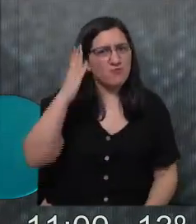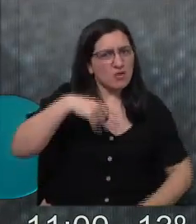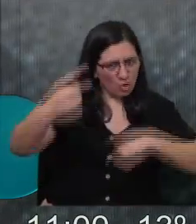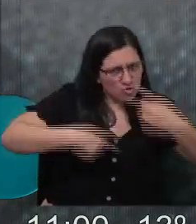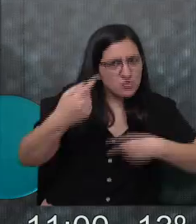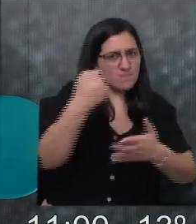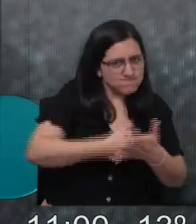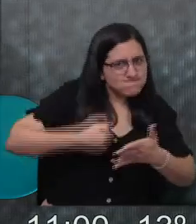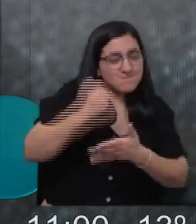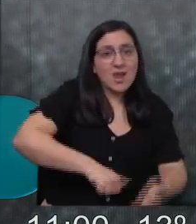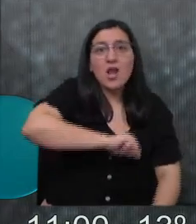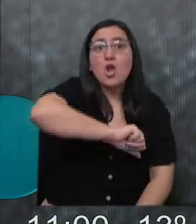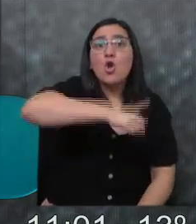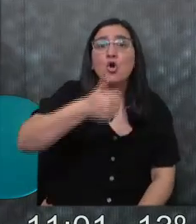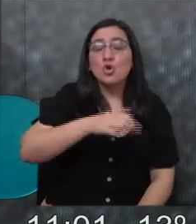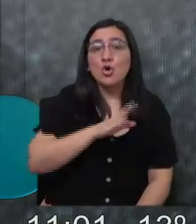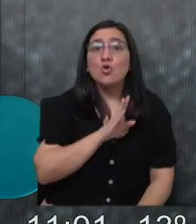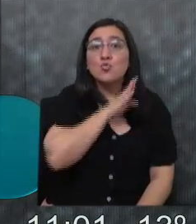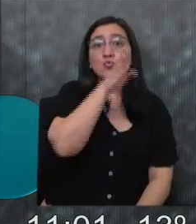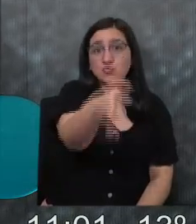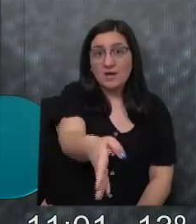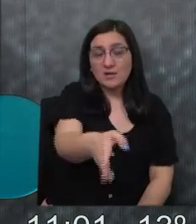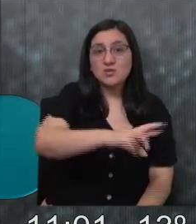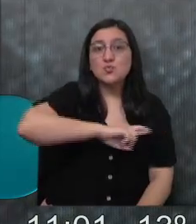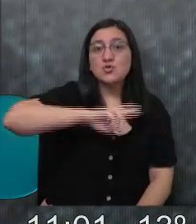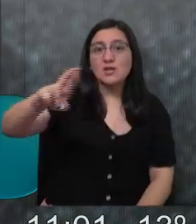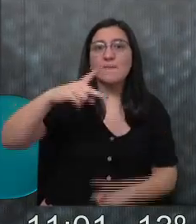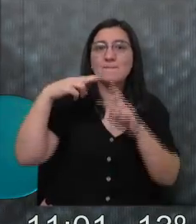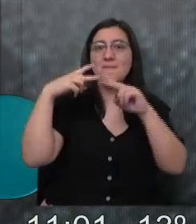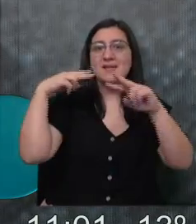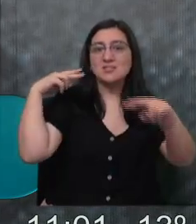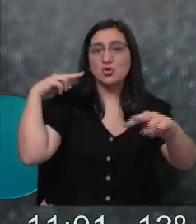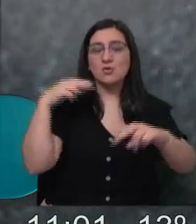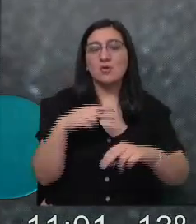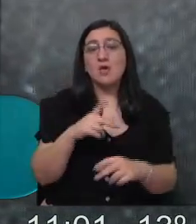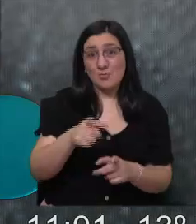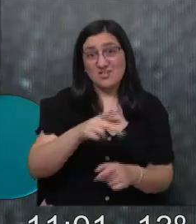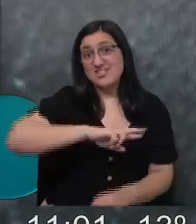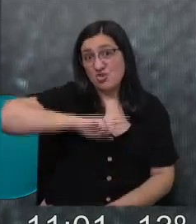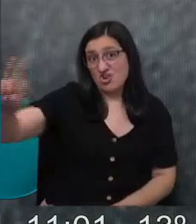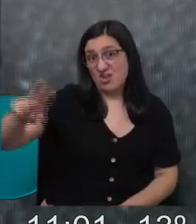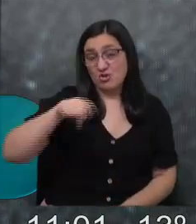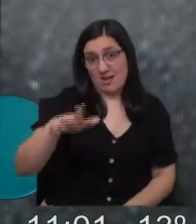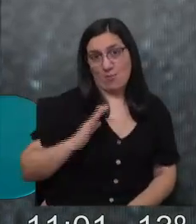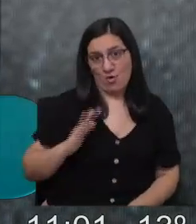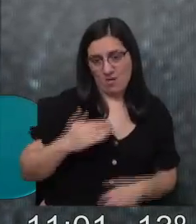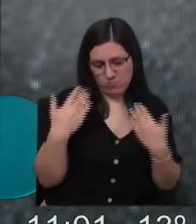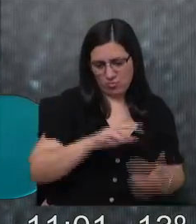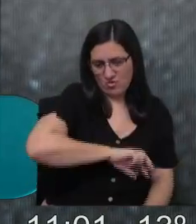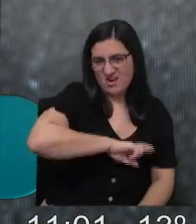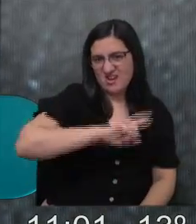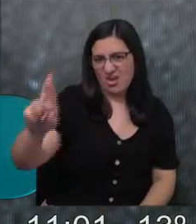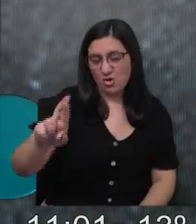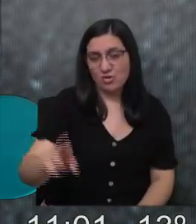perseverante y logró cruzar el canal, y su récord permaneció, porque además batió el récord, porque se acuerdan que ella iba por todo, y